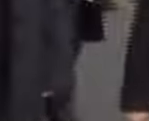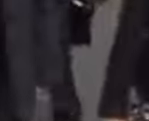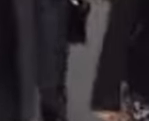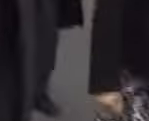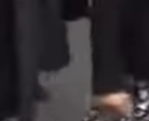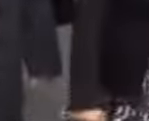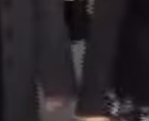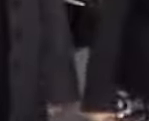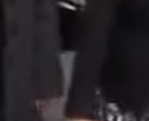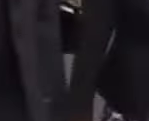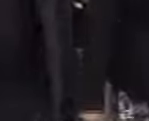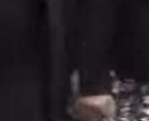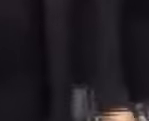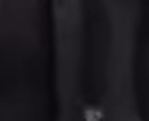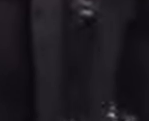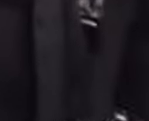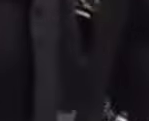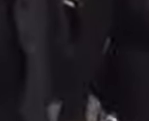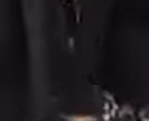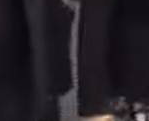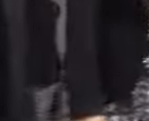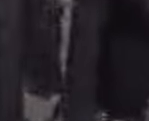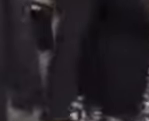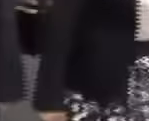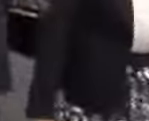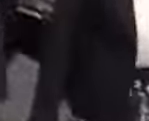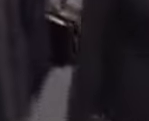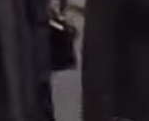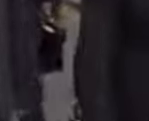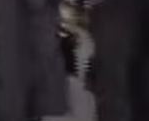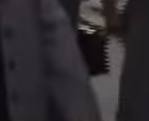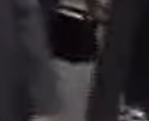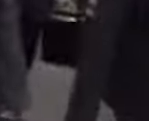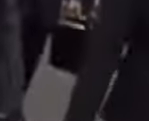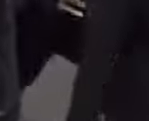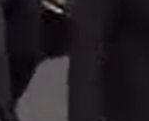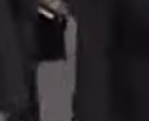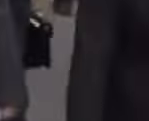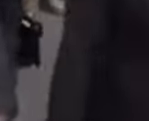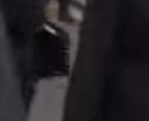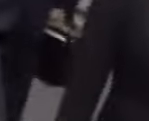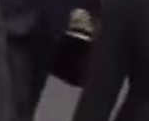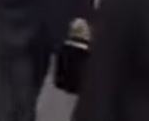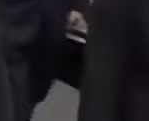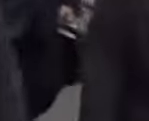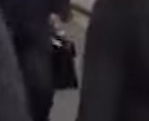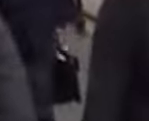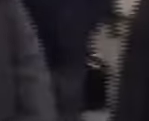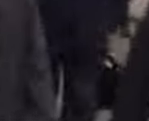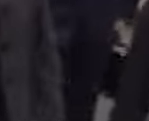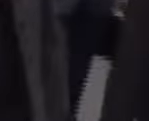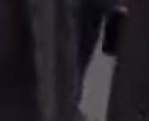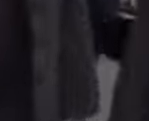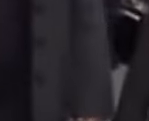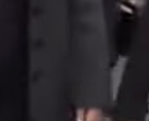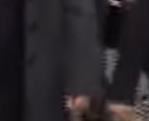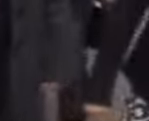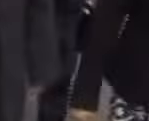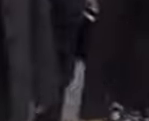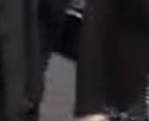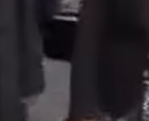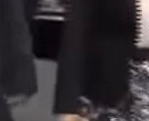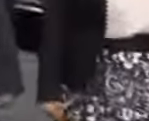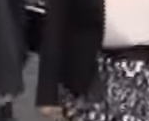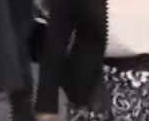embargo, hay algunas personas que se han apostado en este tramo y les hacen algunas solicitudes, otros les brindan